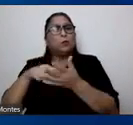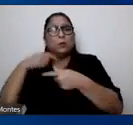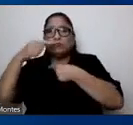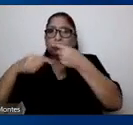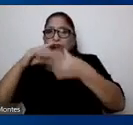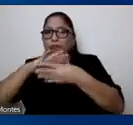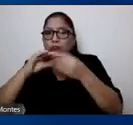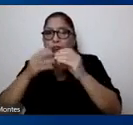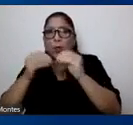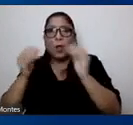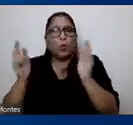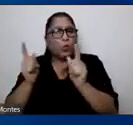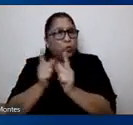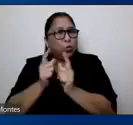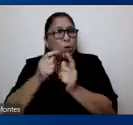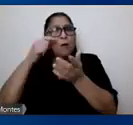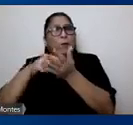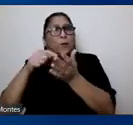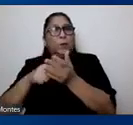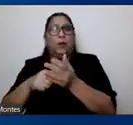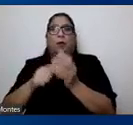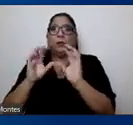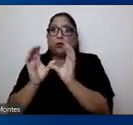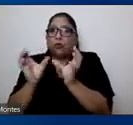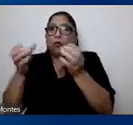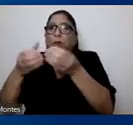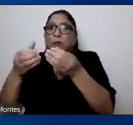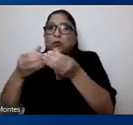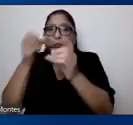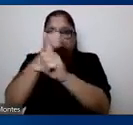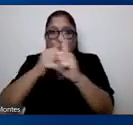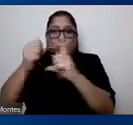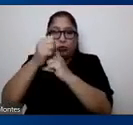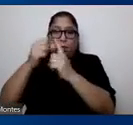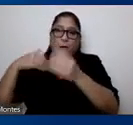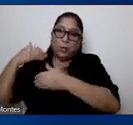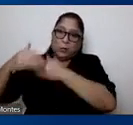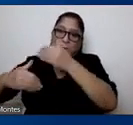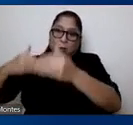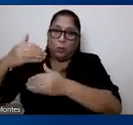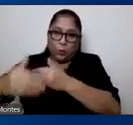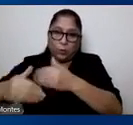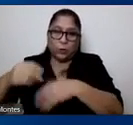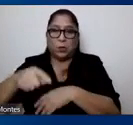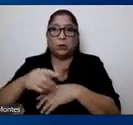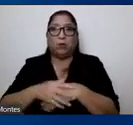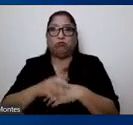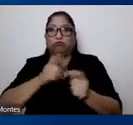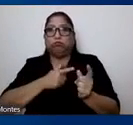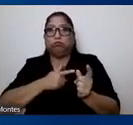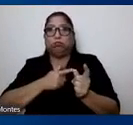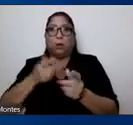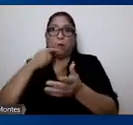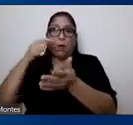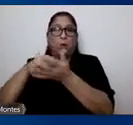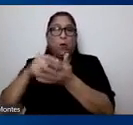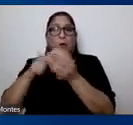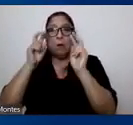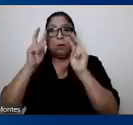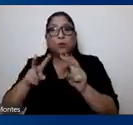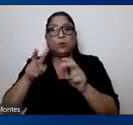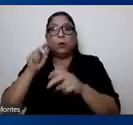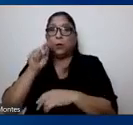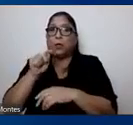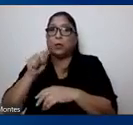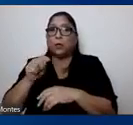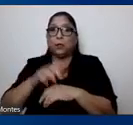la envergadura, de las condiciones sociales de este proceso armado. Vamos a ver esta imagen que está aquí.